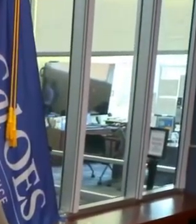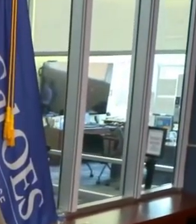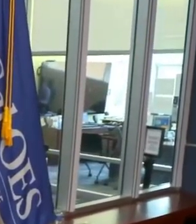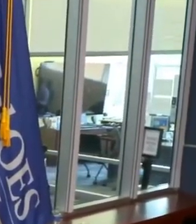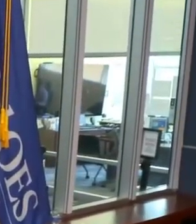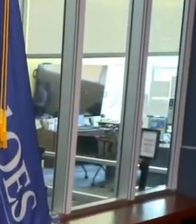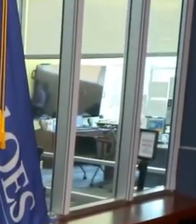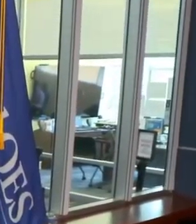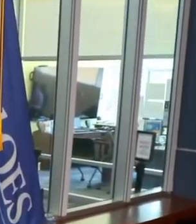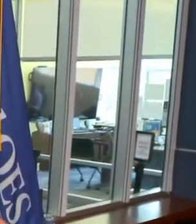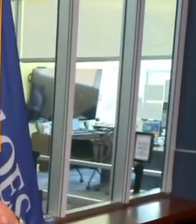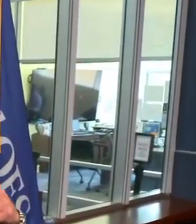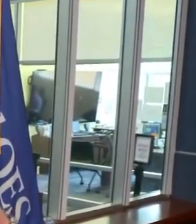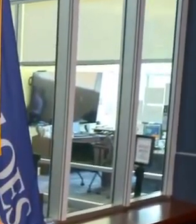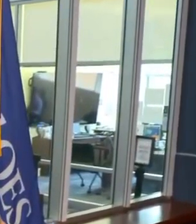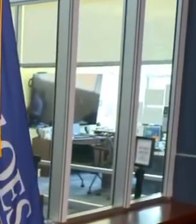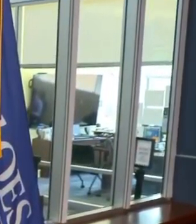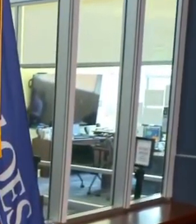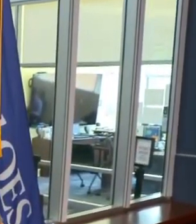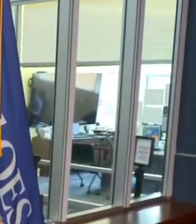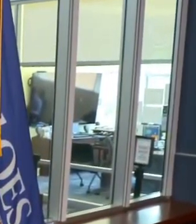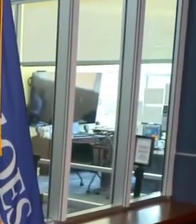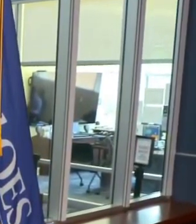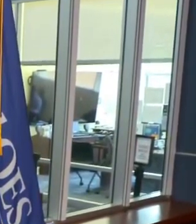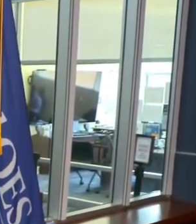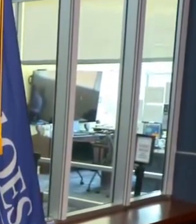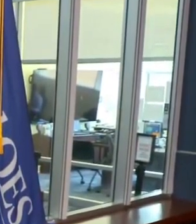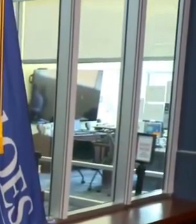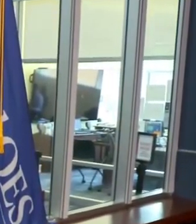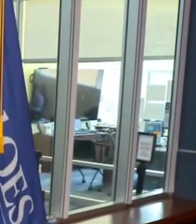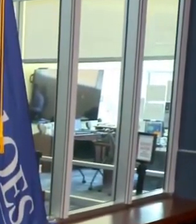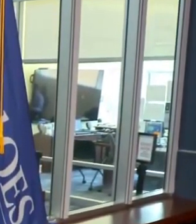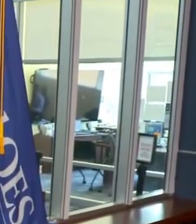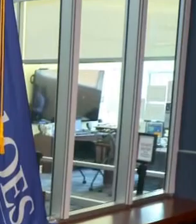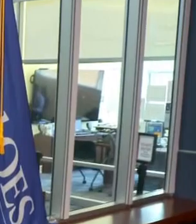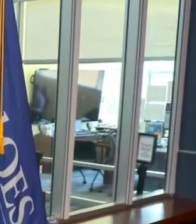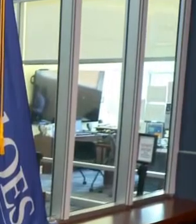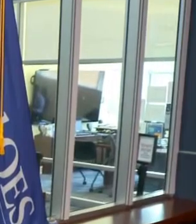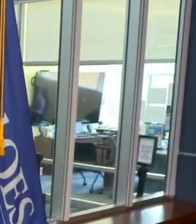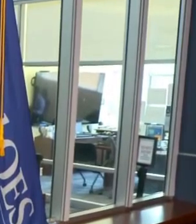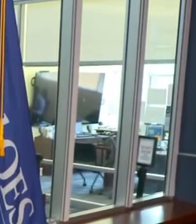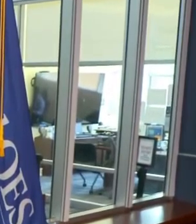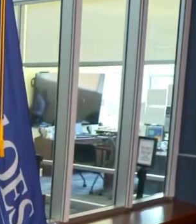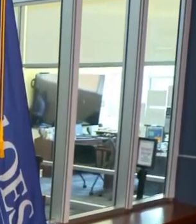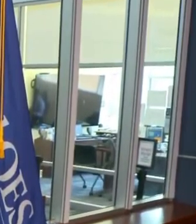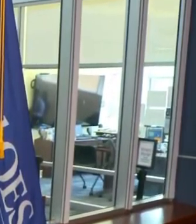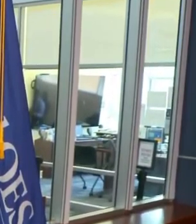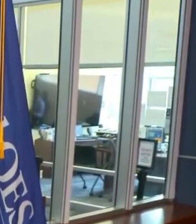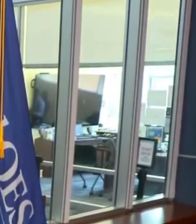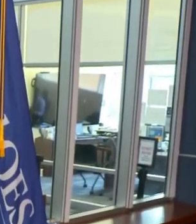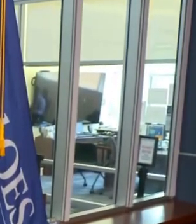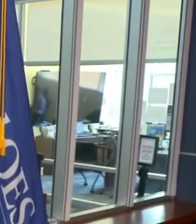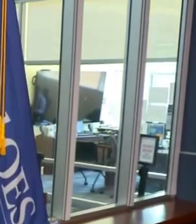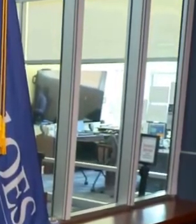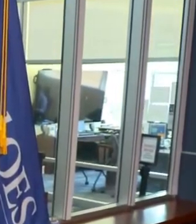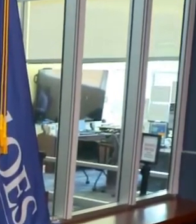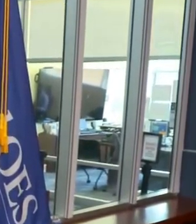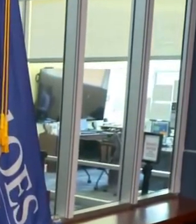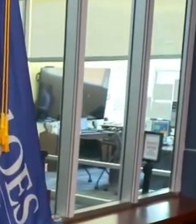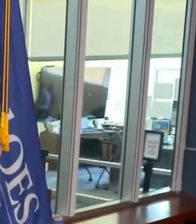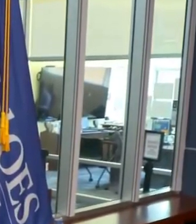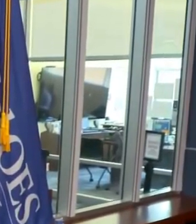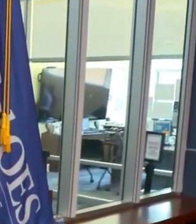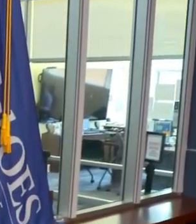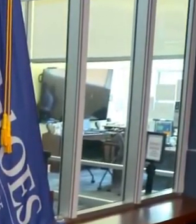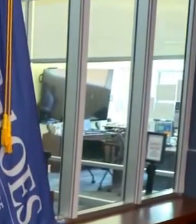camisa preferida para cuando uno se va a inyectar. Quería presumir los bíceps, pero no tengo nada que presumir.